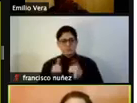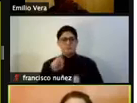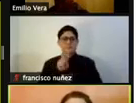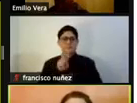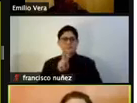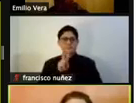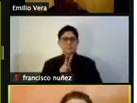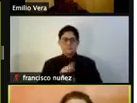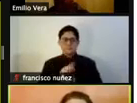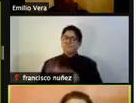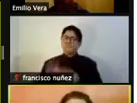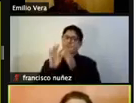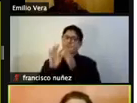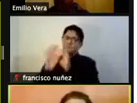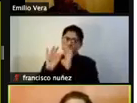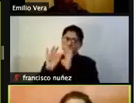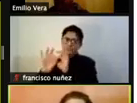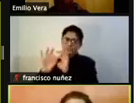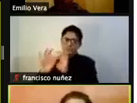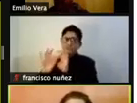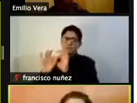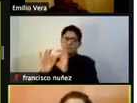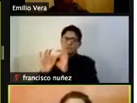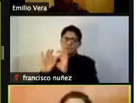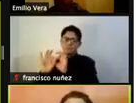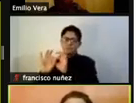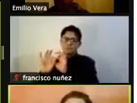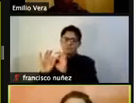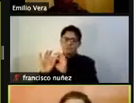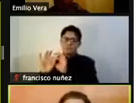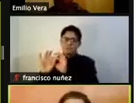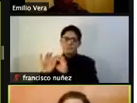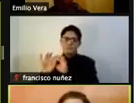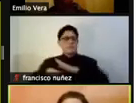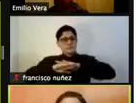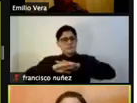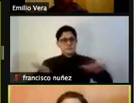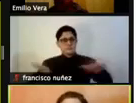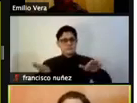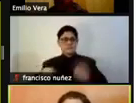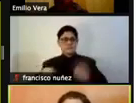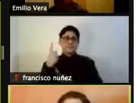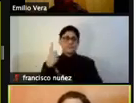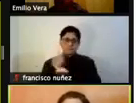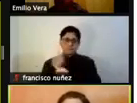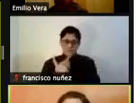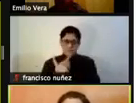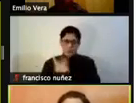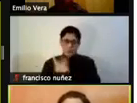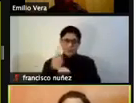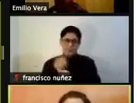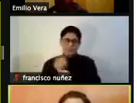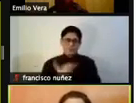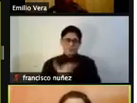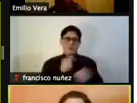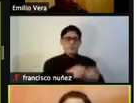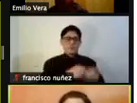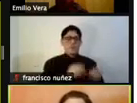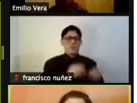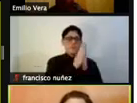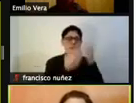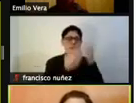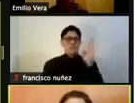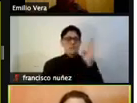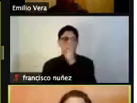y estamos finalizando este conversatorio organizado por la Biblioteca Fernand de Montesquieu de Vallor,